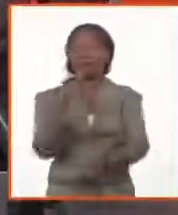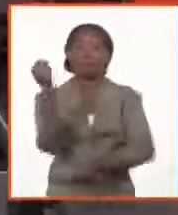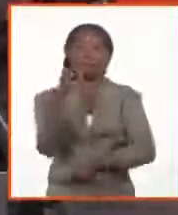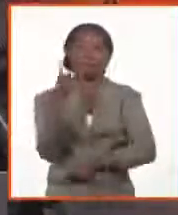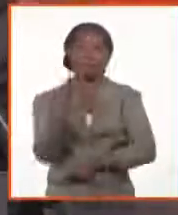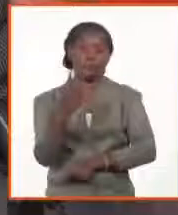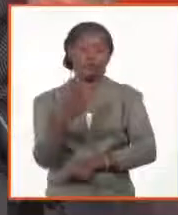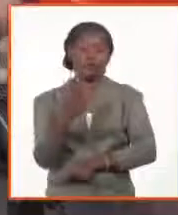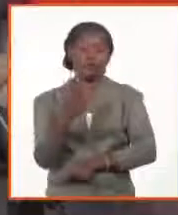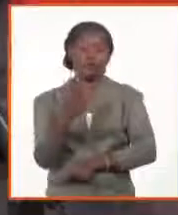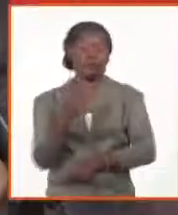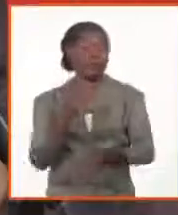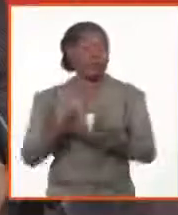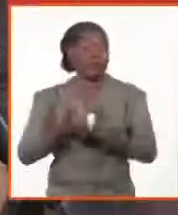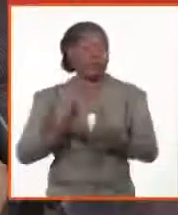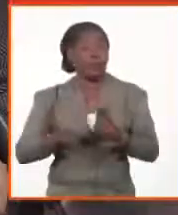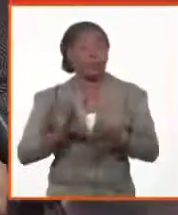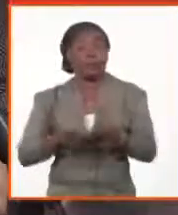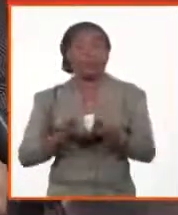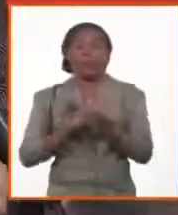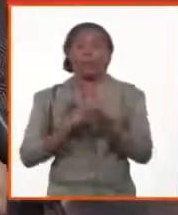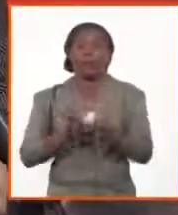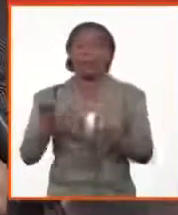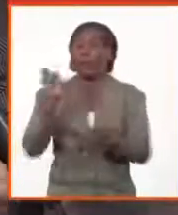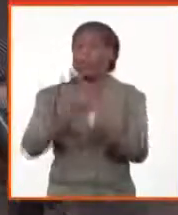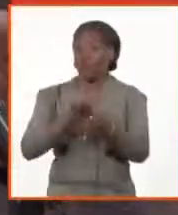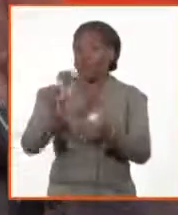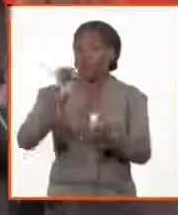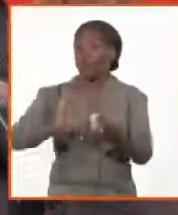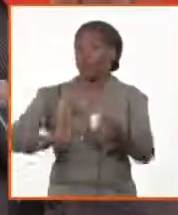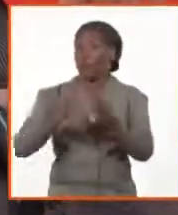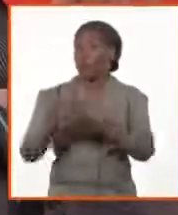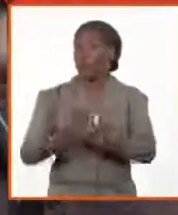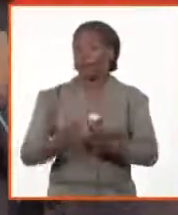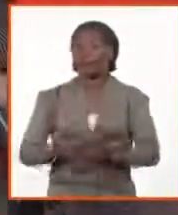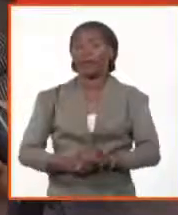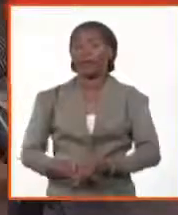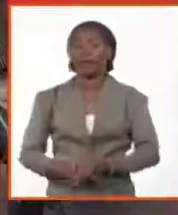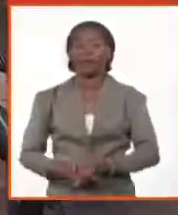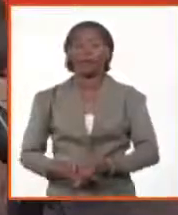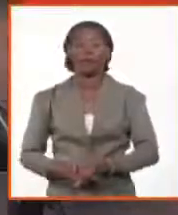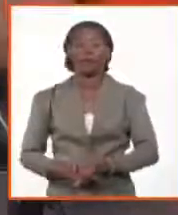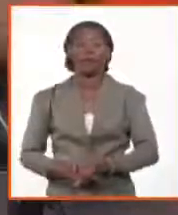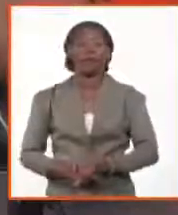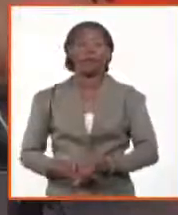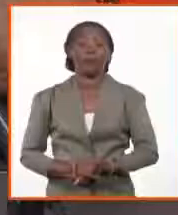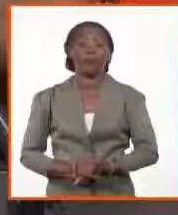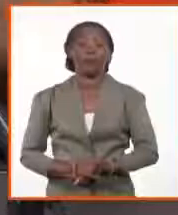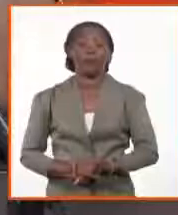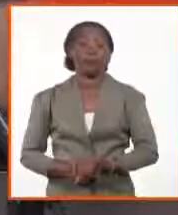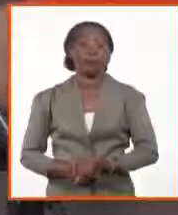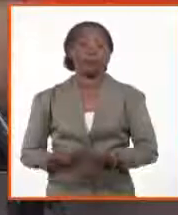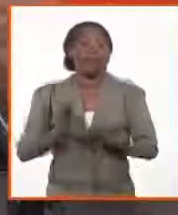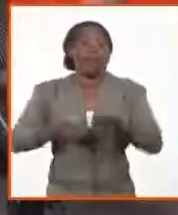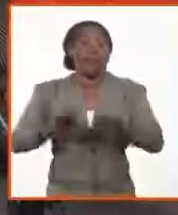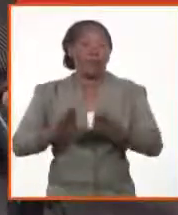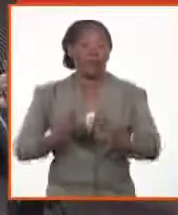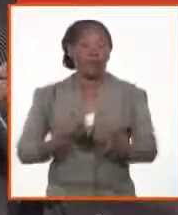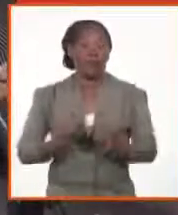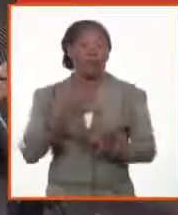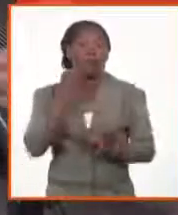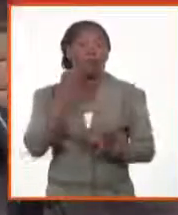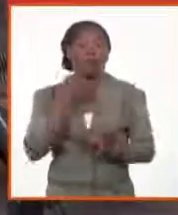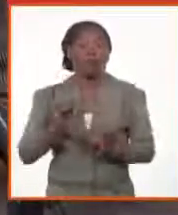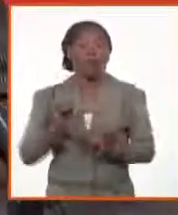la los signos de alarma después vamos a explicar un poquito mejor a qué llamamos signo de alarma y en el peligro de choque